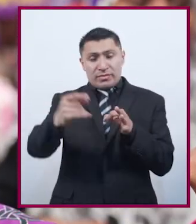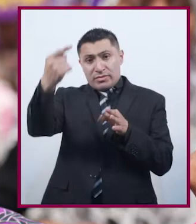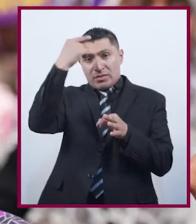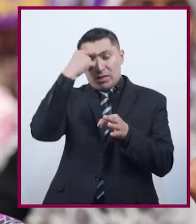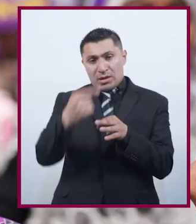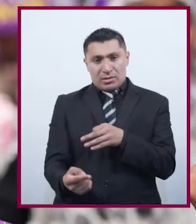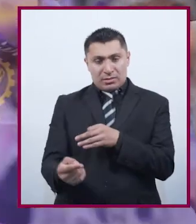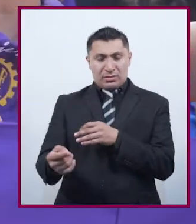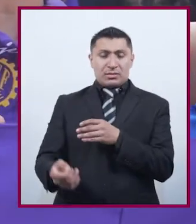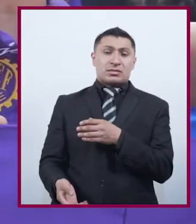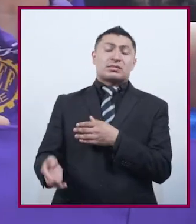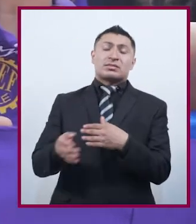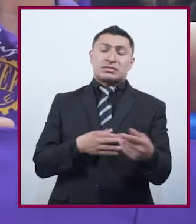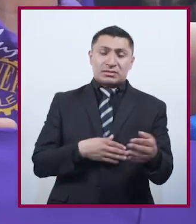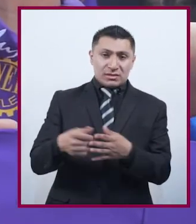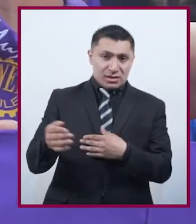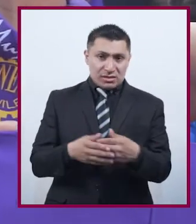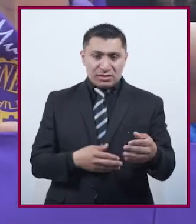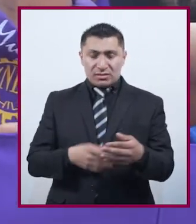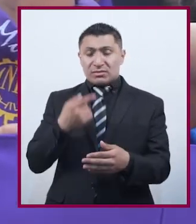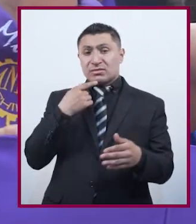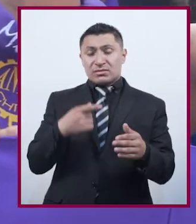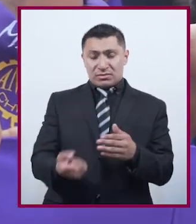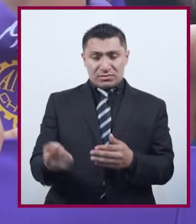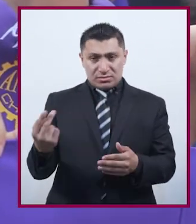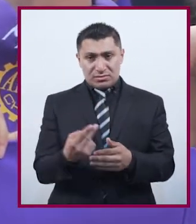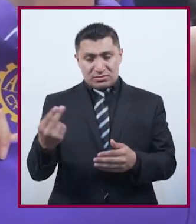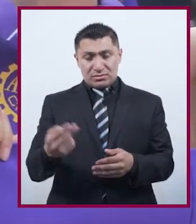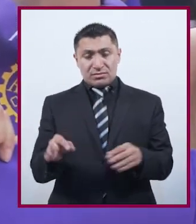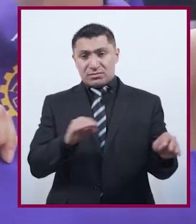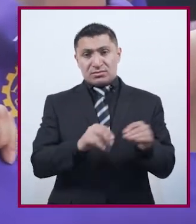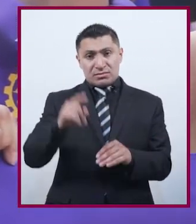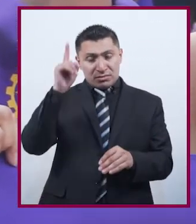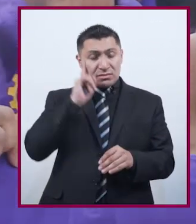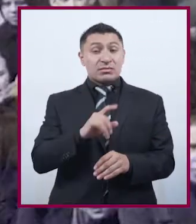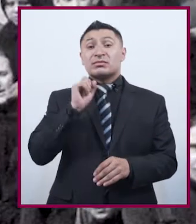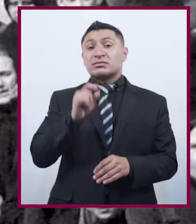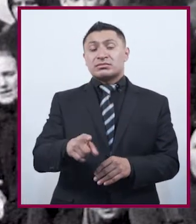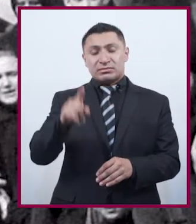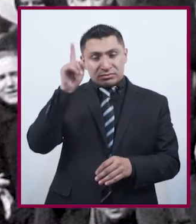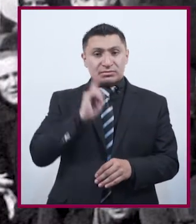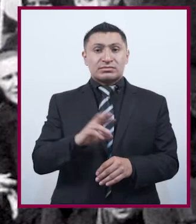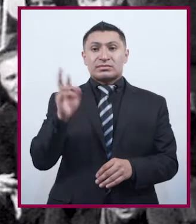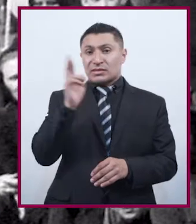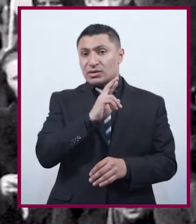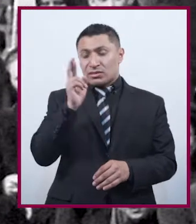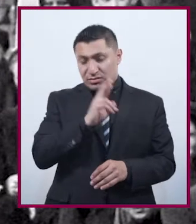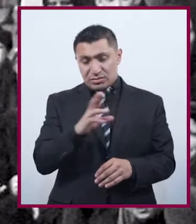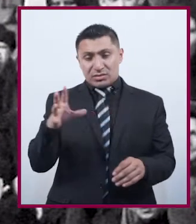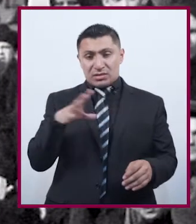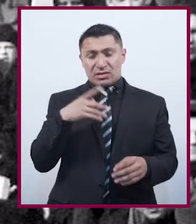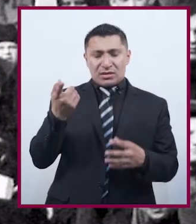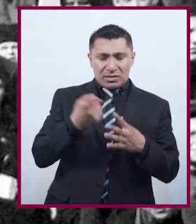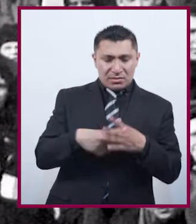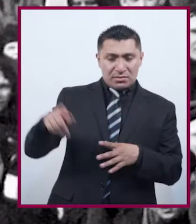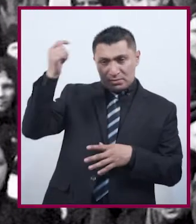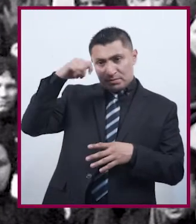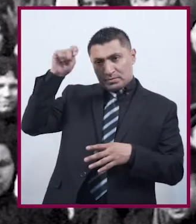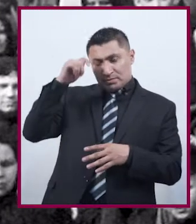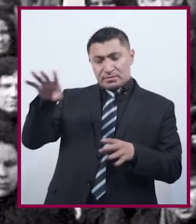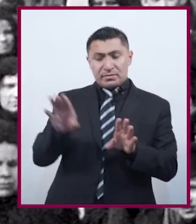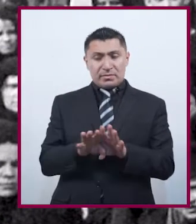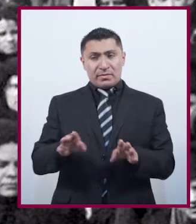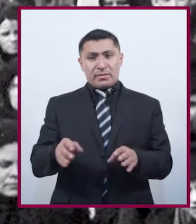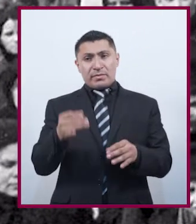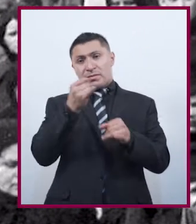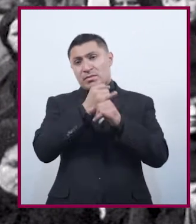suceso importante para actualizar las demandas del movimiento de la mujer. Incluso las mujeres rusas comienzan a